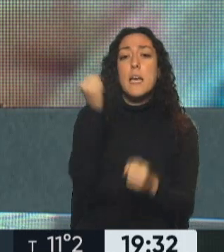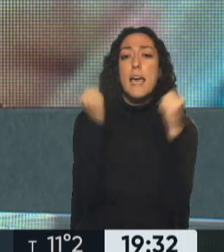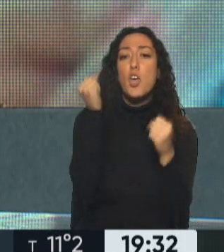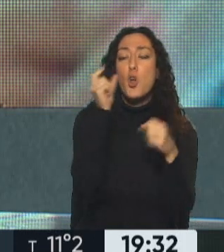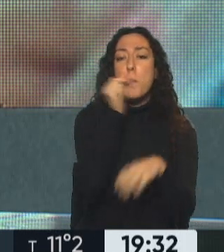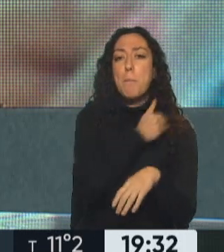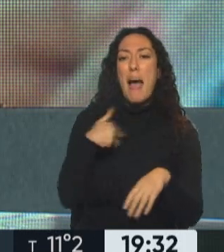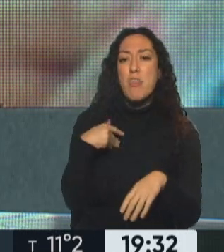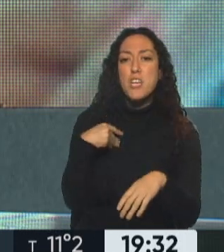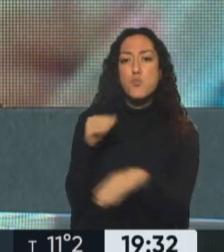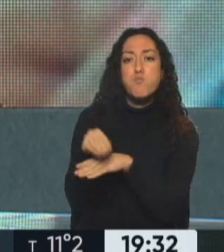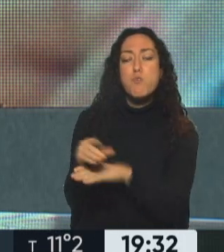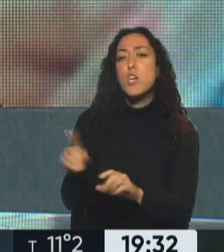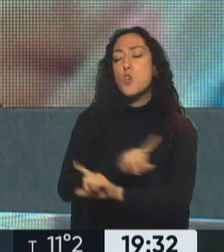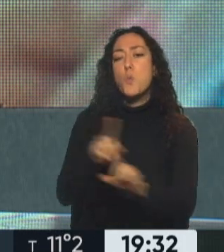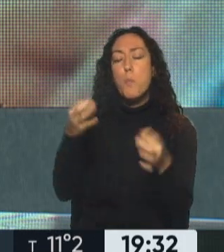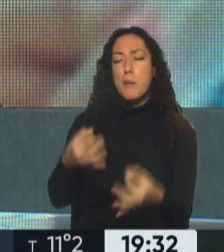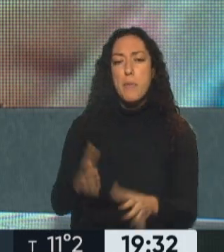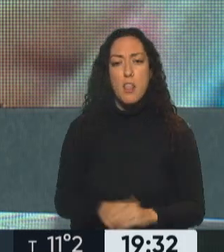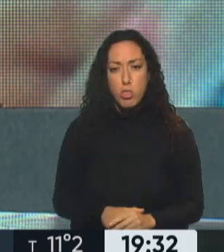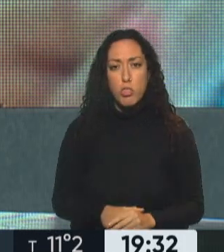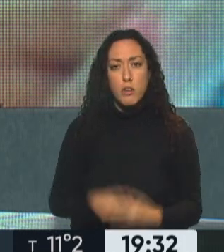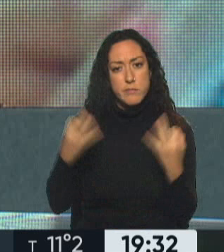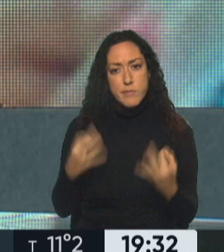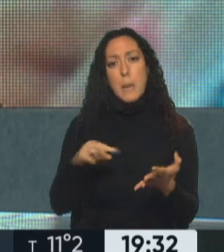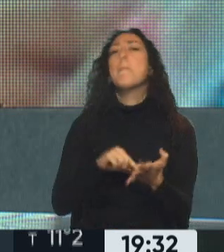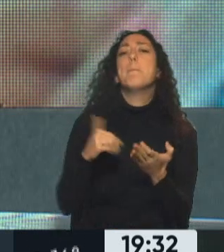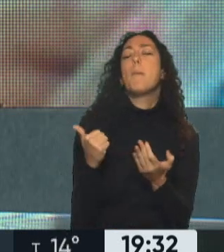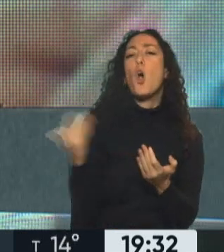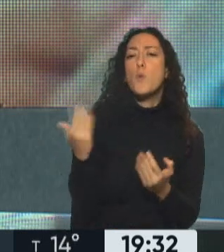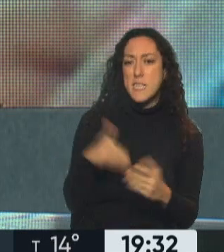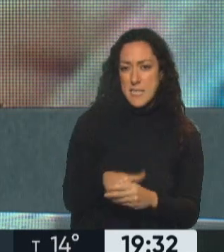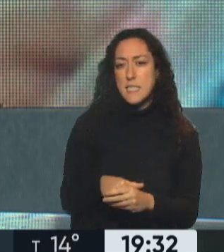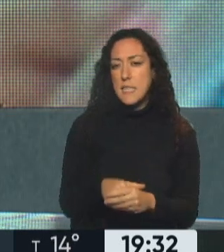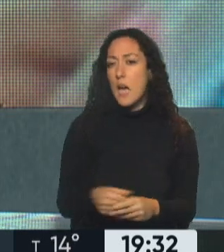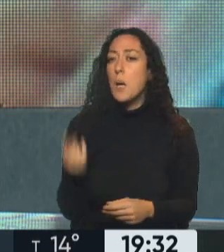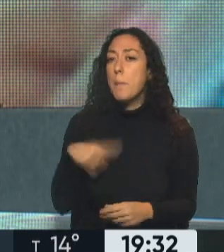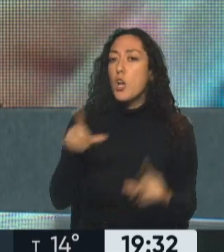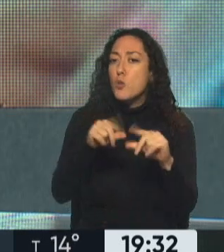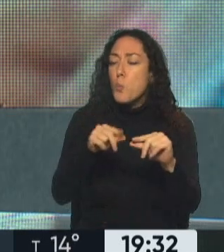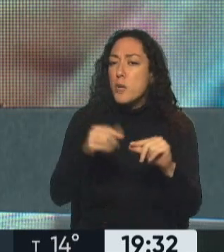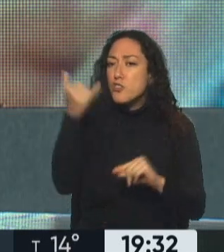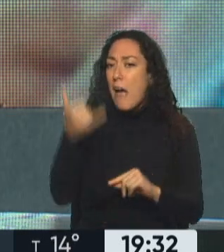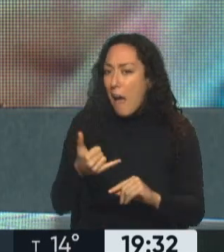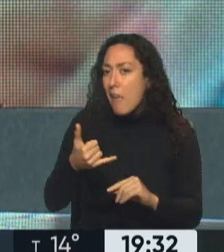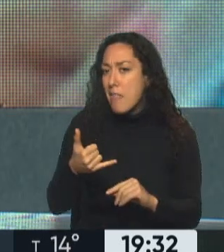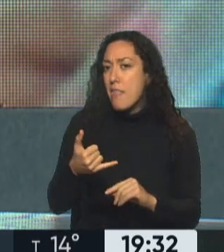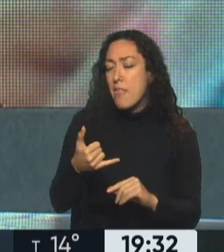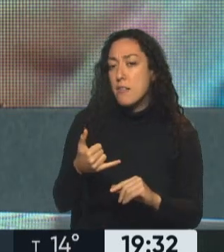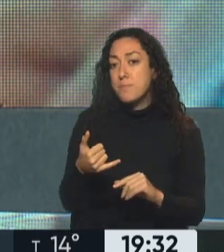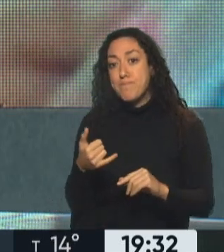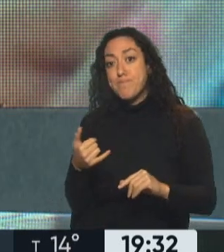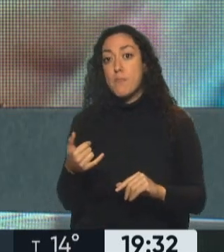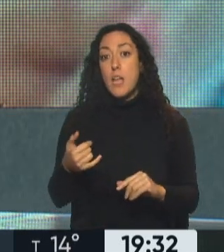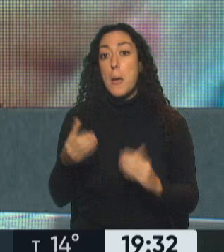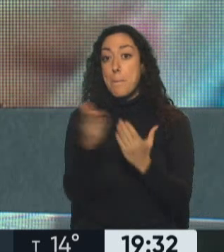los padres. En este caso, estrictamente hablamos de la provincia de Buenos Aires. Pero le ponemos un número, y es un número que le pone en realidad